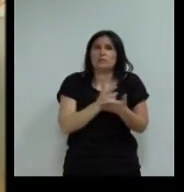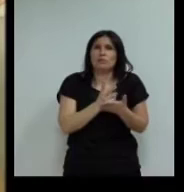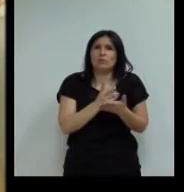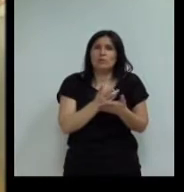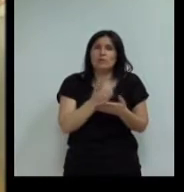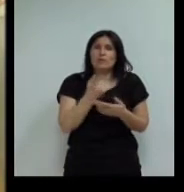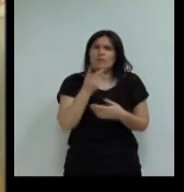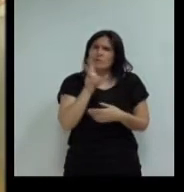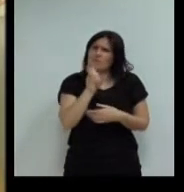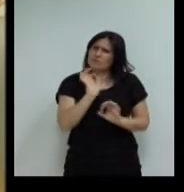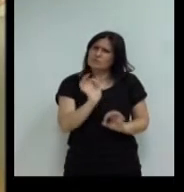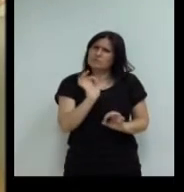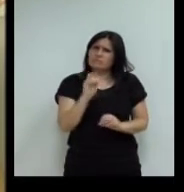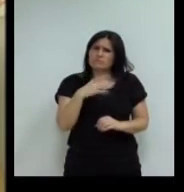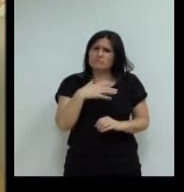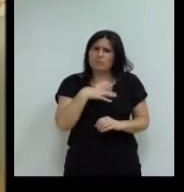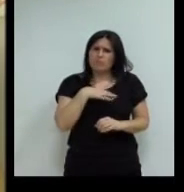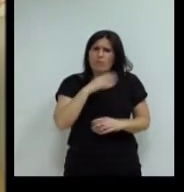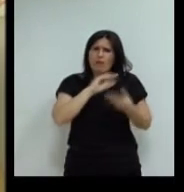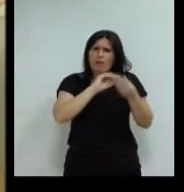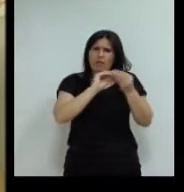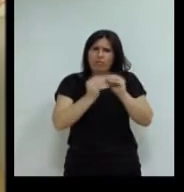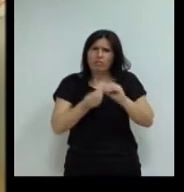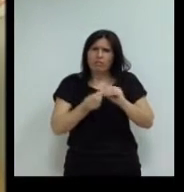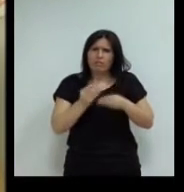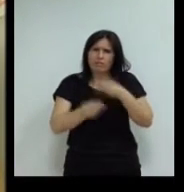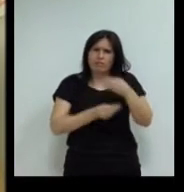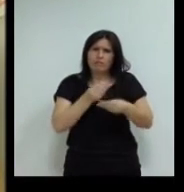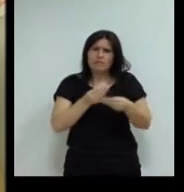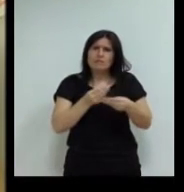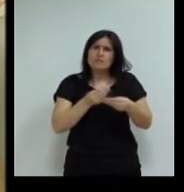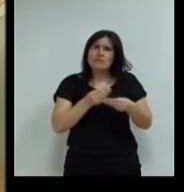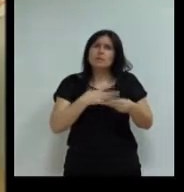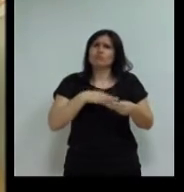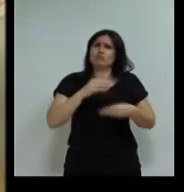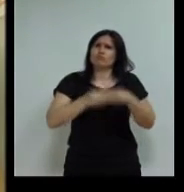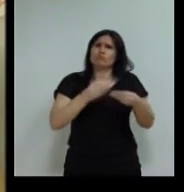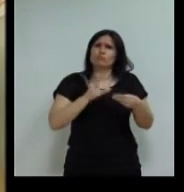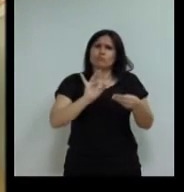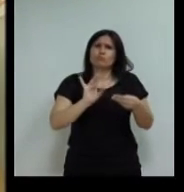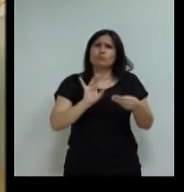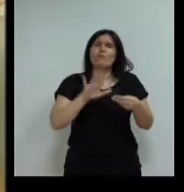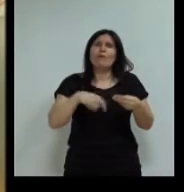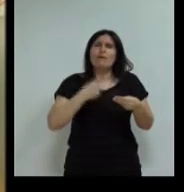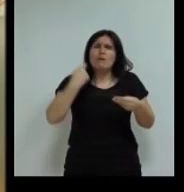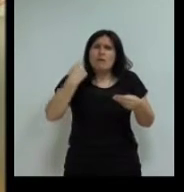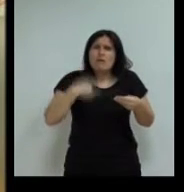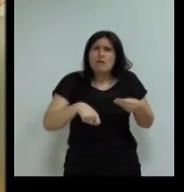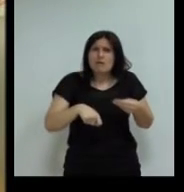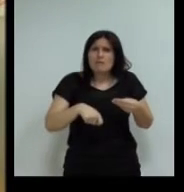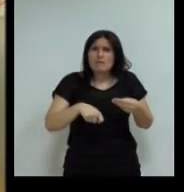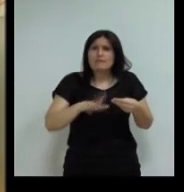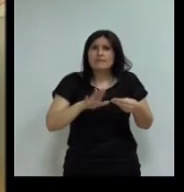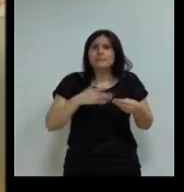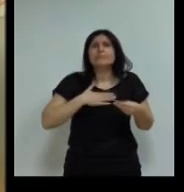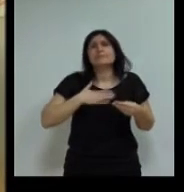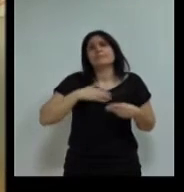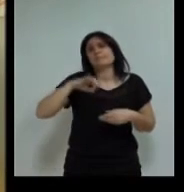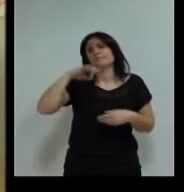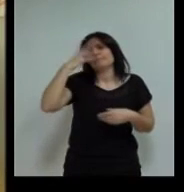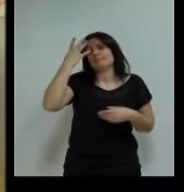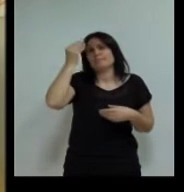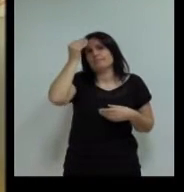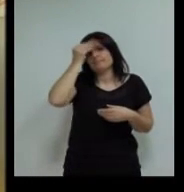vale, vemos que se puede hacer, pero que en cierto modo es caro. O sea, es caro. Entonces, nuestra idea era decir,